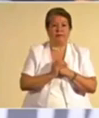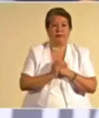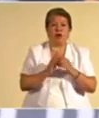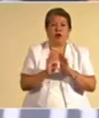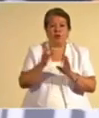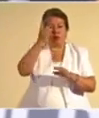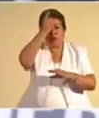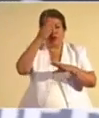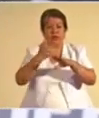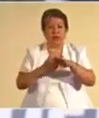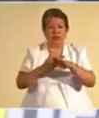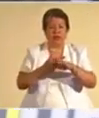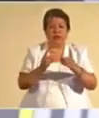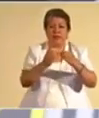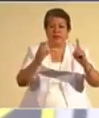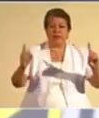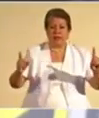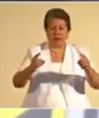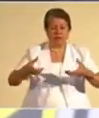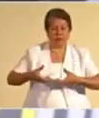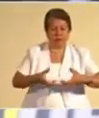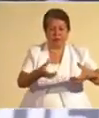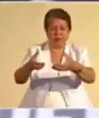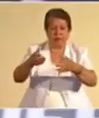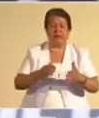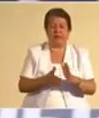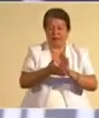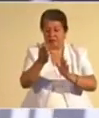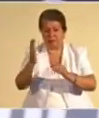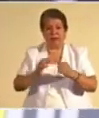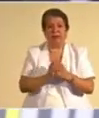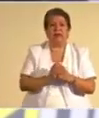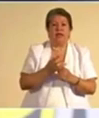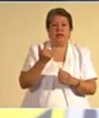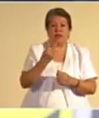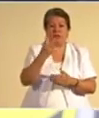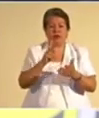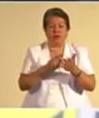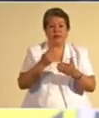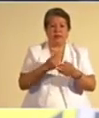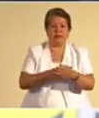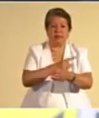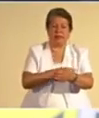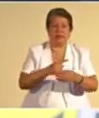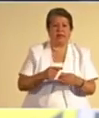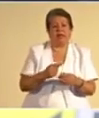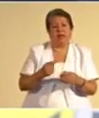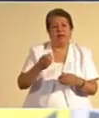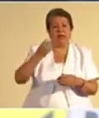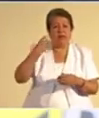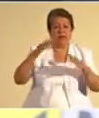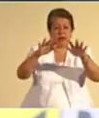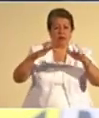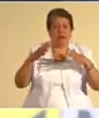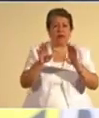como director de Desarrollo Urbano y Obras Públicas y en dos ocasiones desde el Congreso del Estado